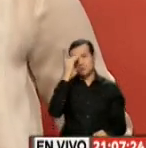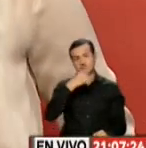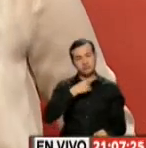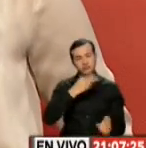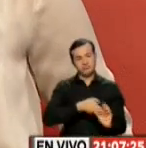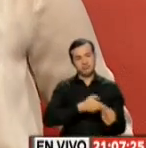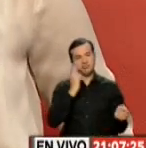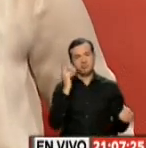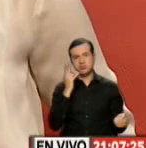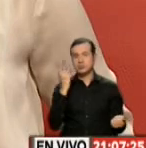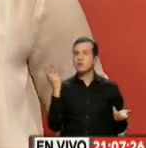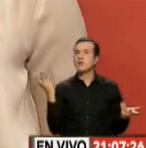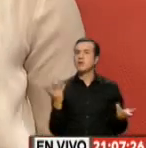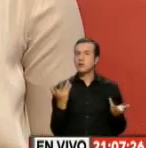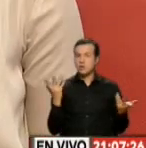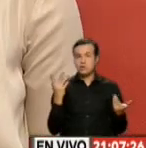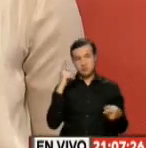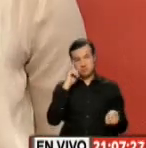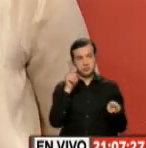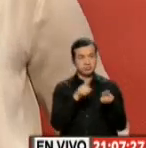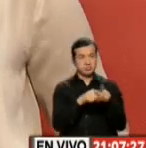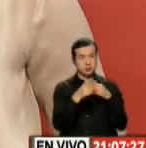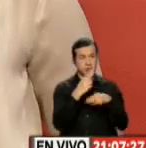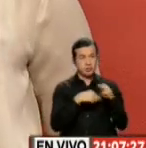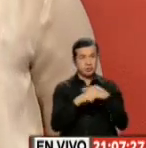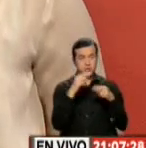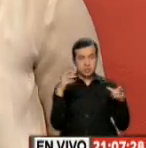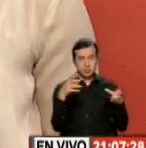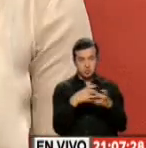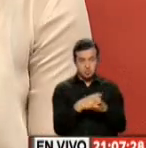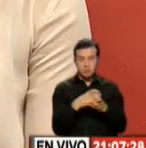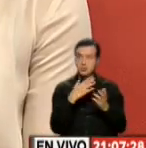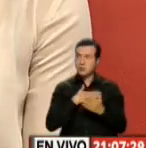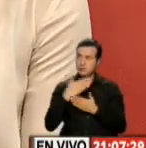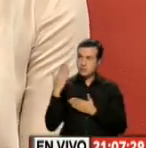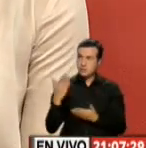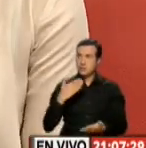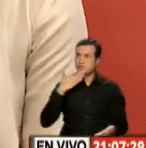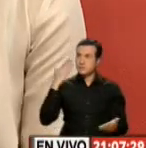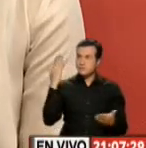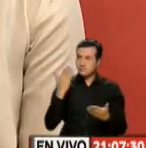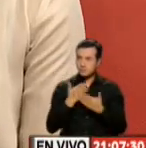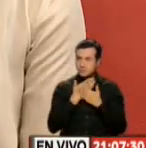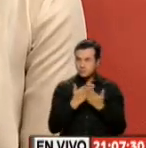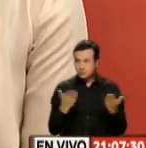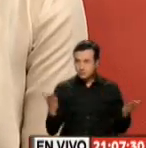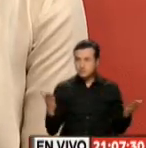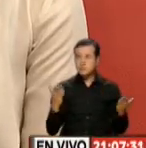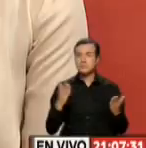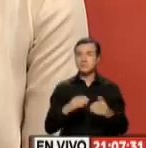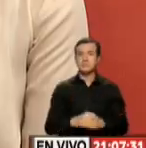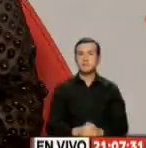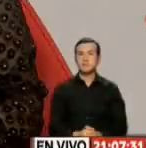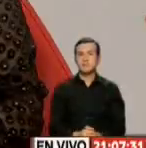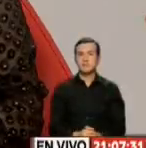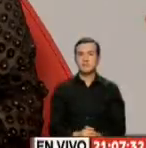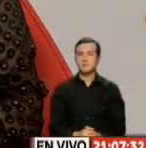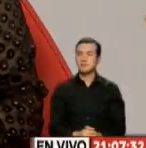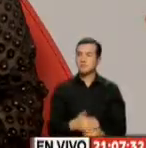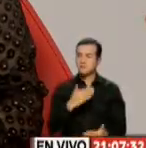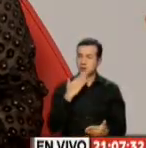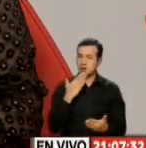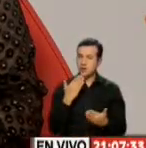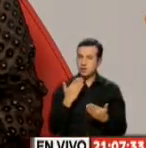América, este tratado de comercio de los pueblos ALBA. Bienvenida, Catalina, muchísimas gracias por acompañarnos el día de hoy